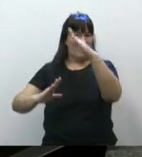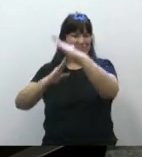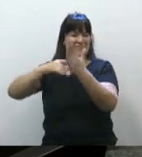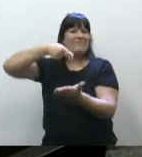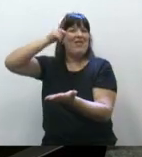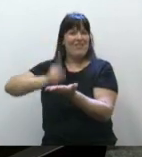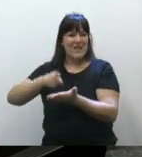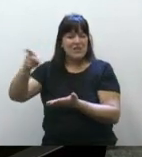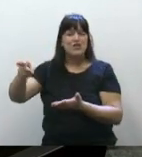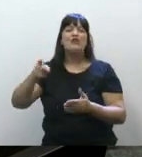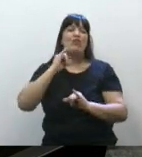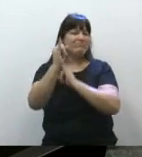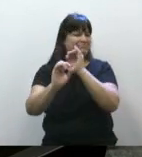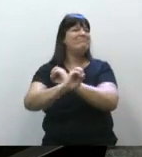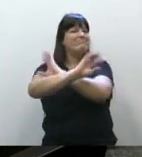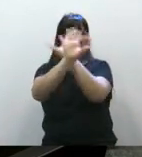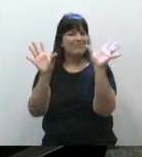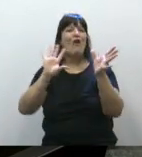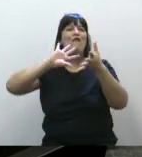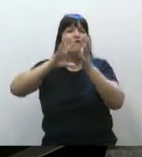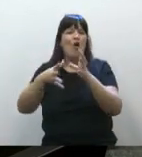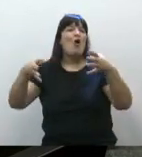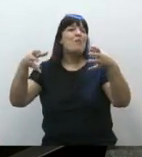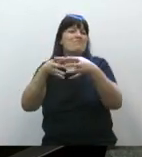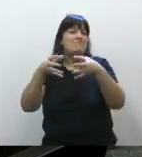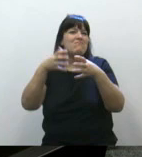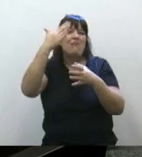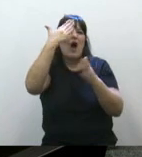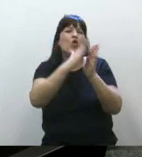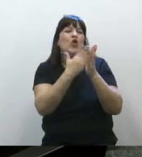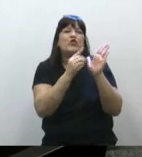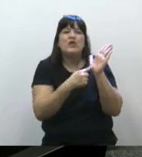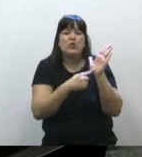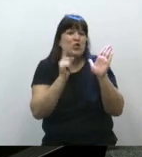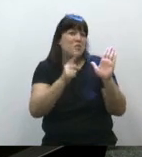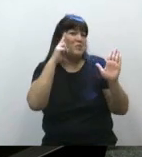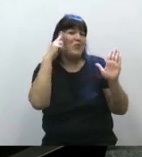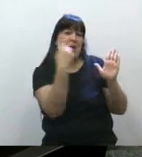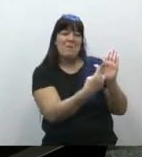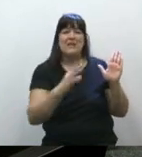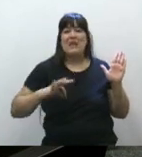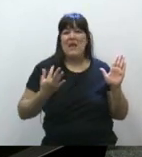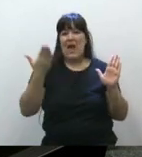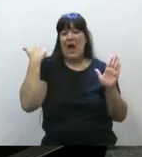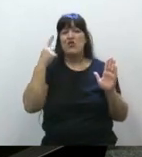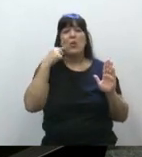cuál es el bloque de idea de la estructura constitucional de la constitución del año 94